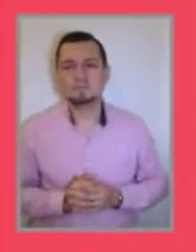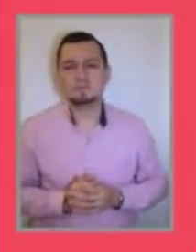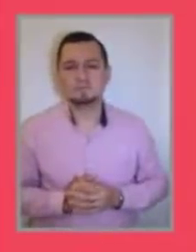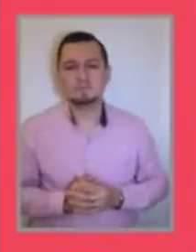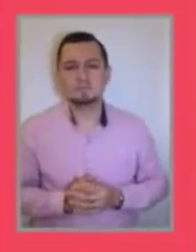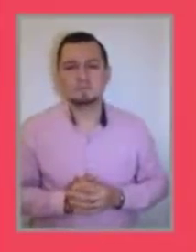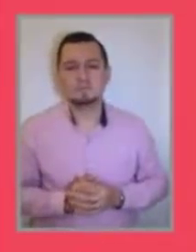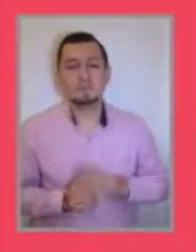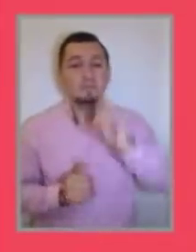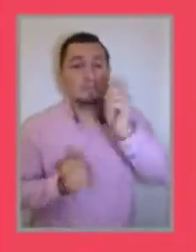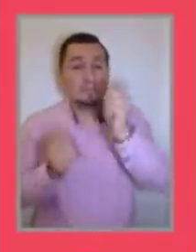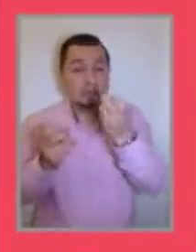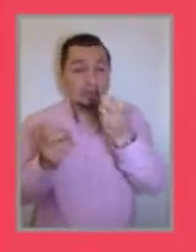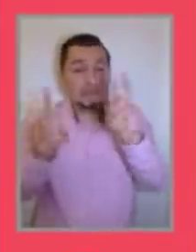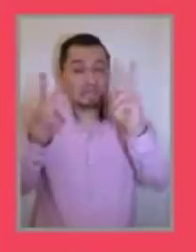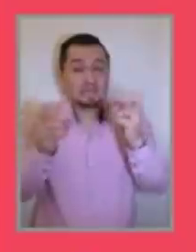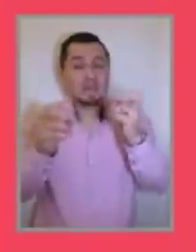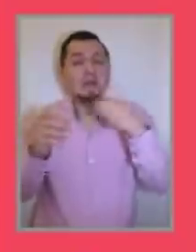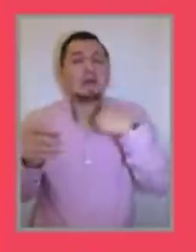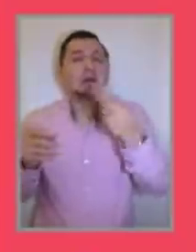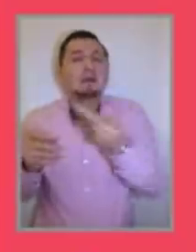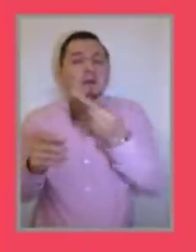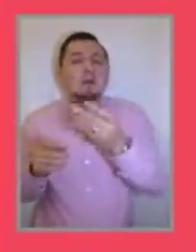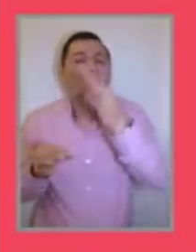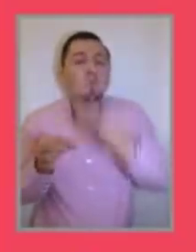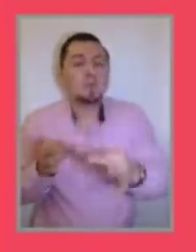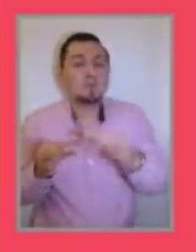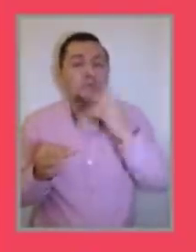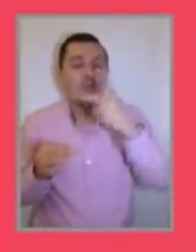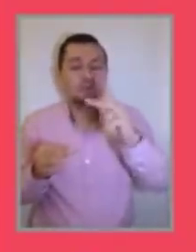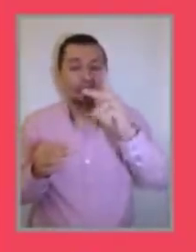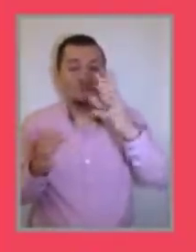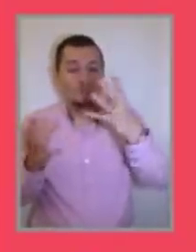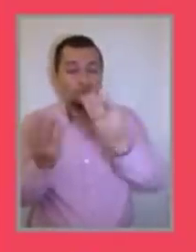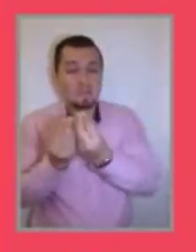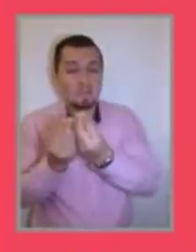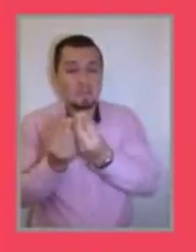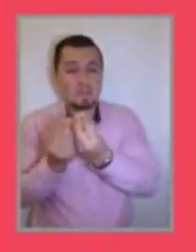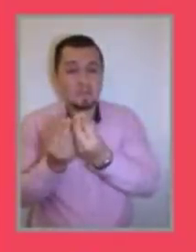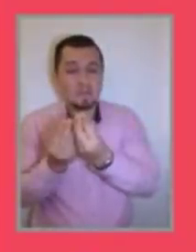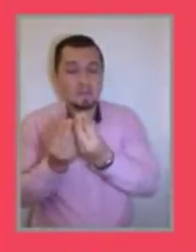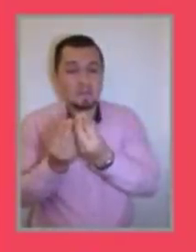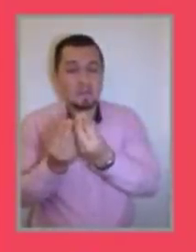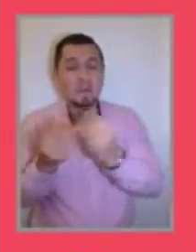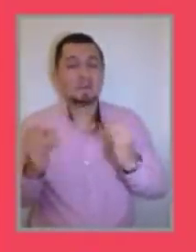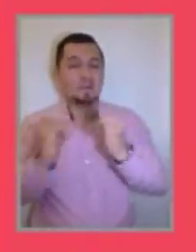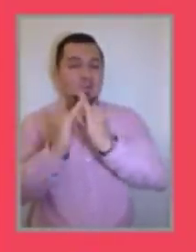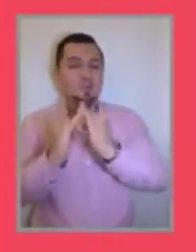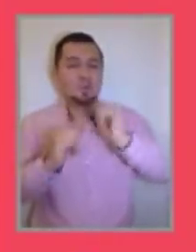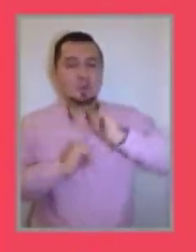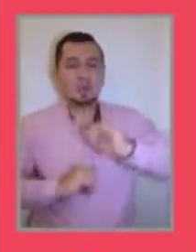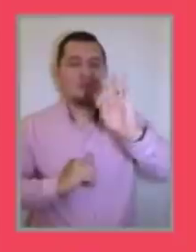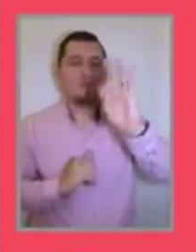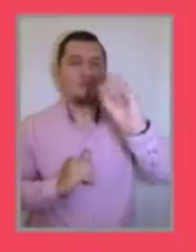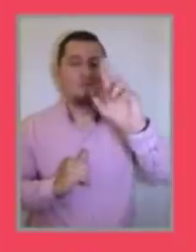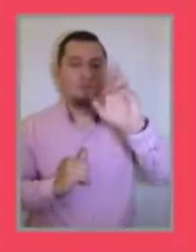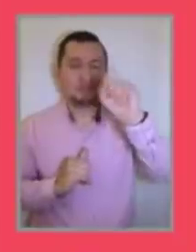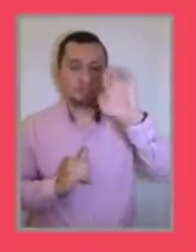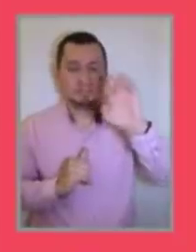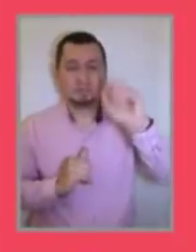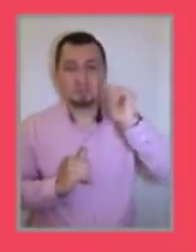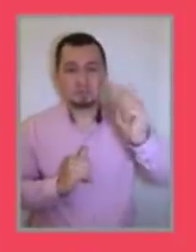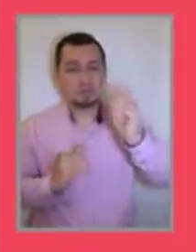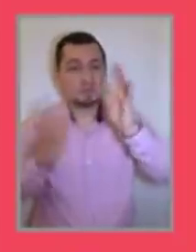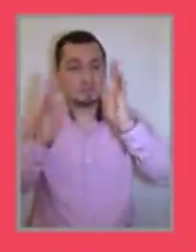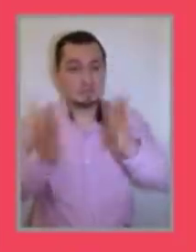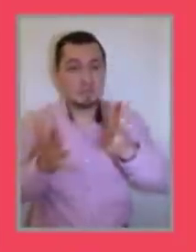En ese mismo tema, gobernador Juan Carlos Huerta, de Noticiero El Financiero, en el Instituto Jalisciense de Ciencias Forenses ya está